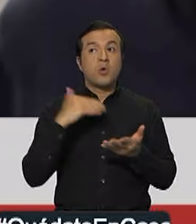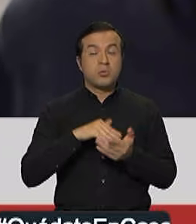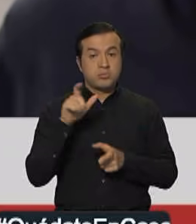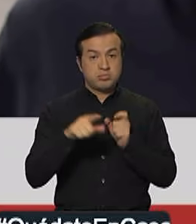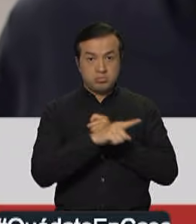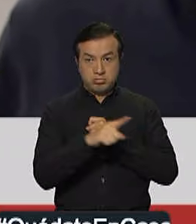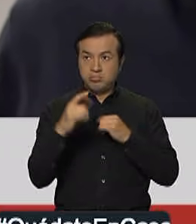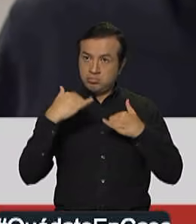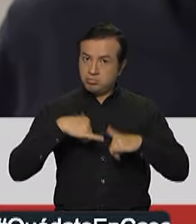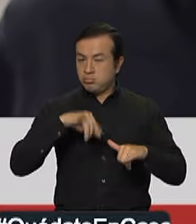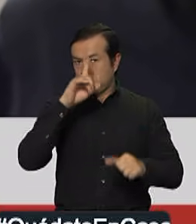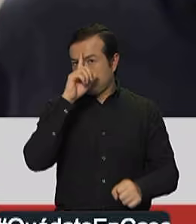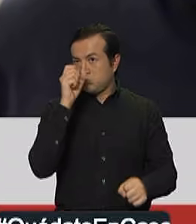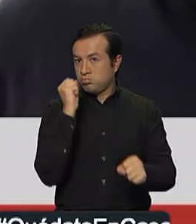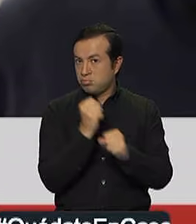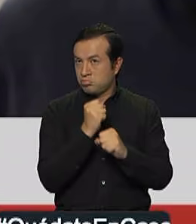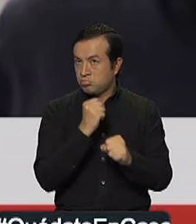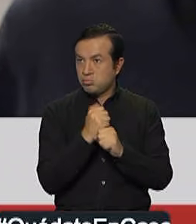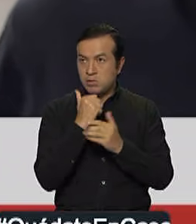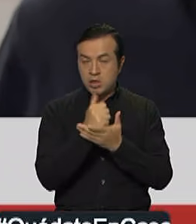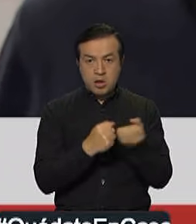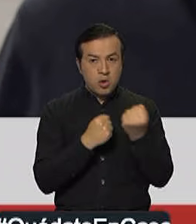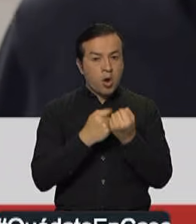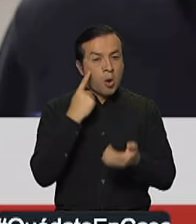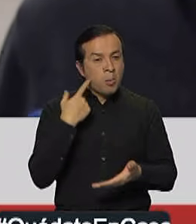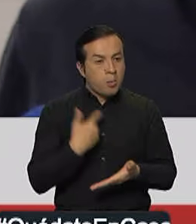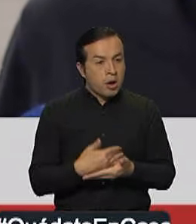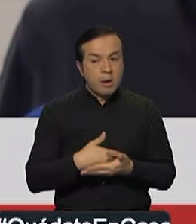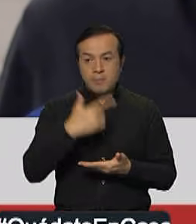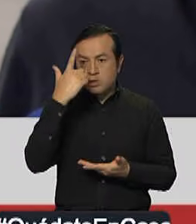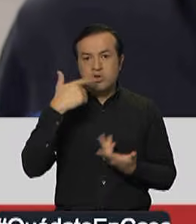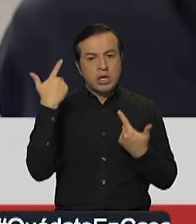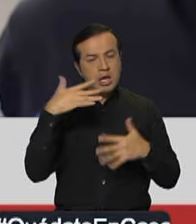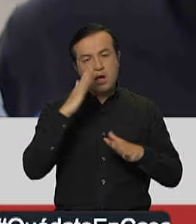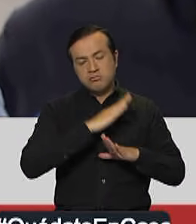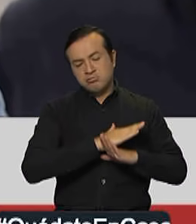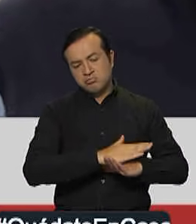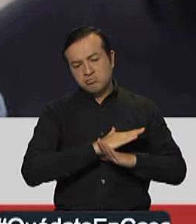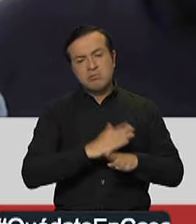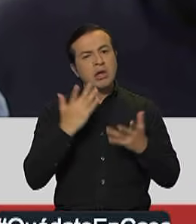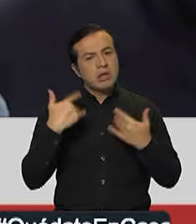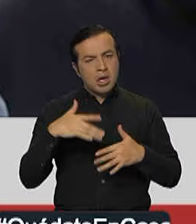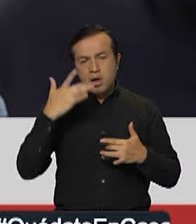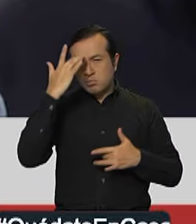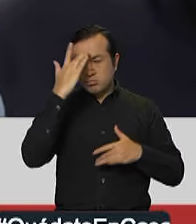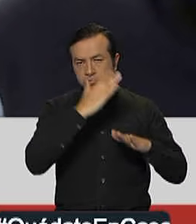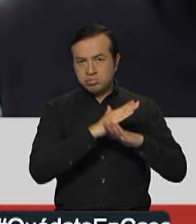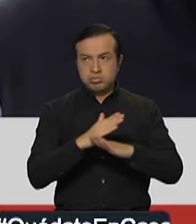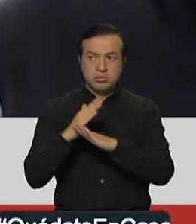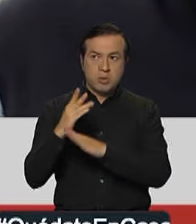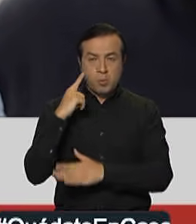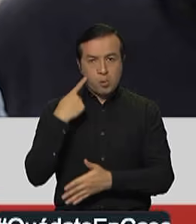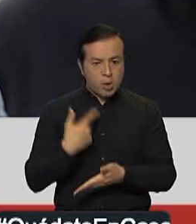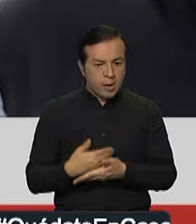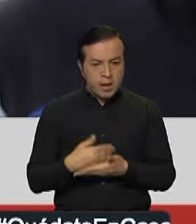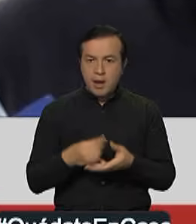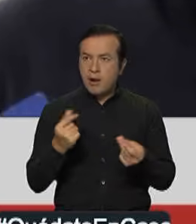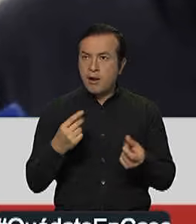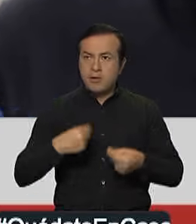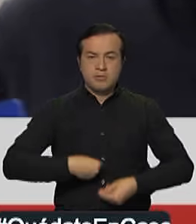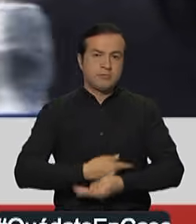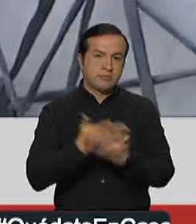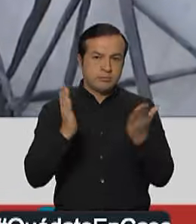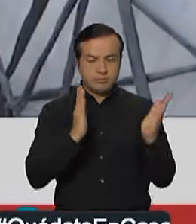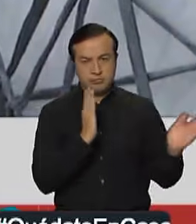su trabajo, porque son las pruebas que indican que uno ha adquirido inmunidad, que tiene los anticuerpos. Es prueba rápida, se va a distribuir de